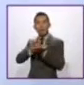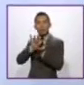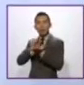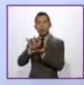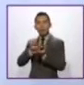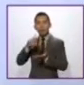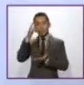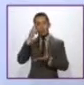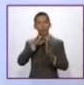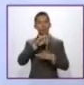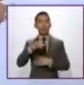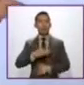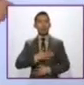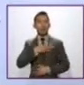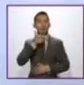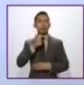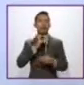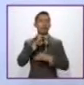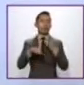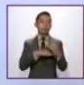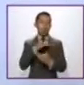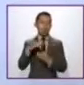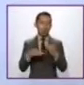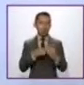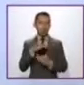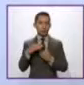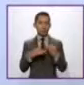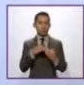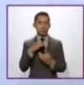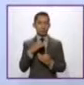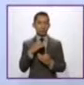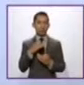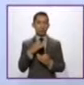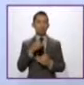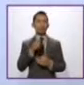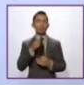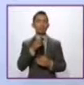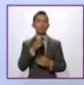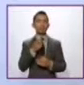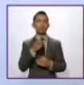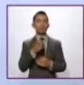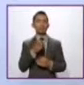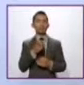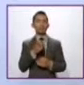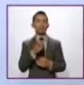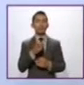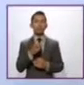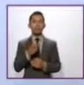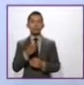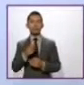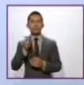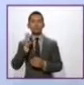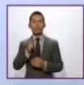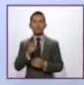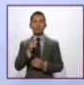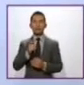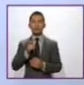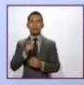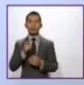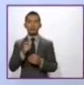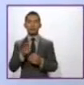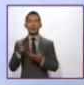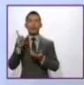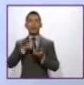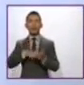bienestar en favor de todos. Te he dicho también que qué importa que estemos produciendo partes de